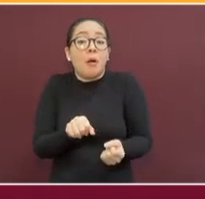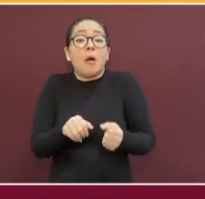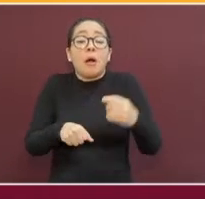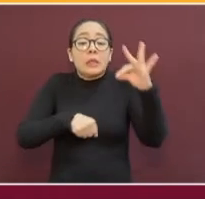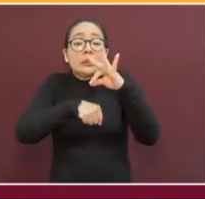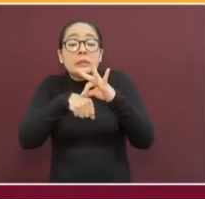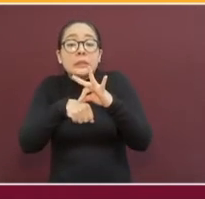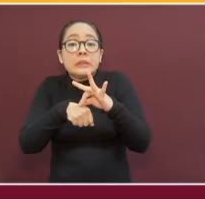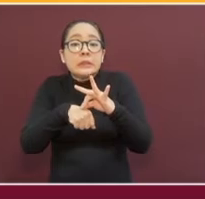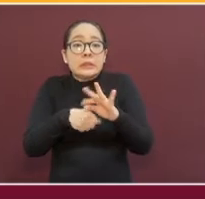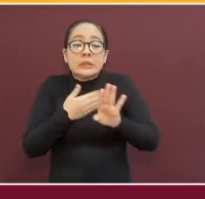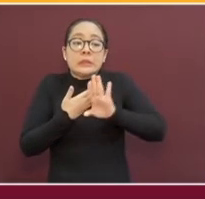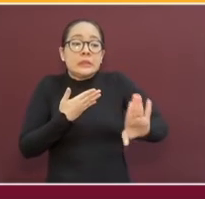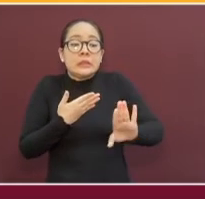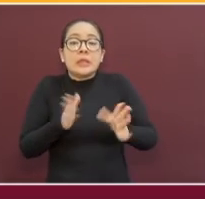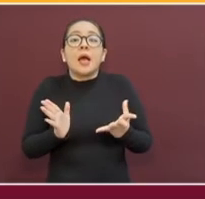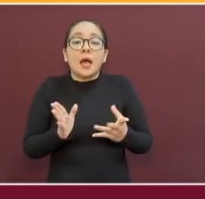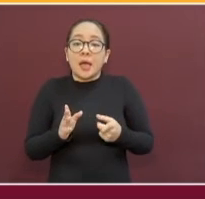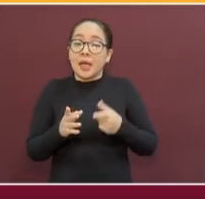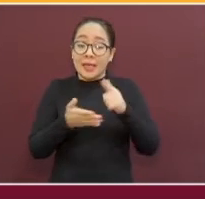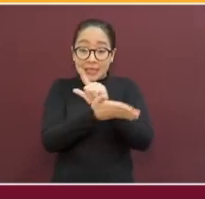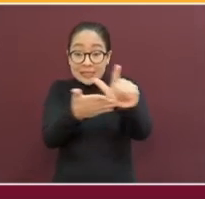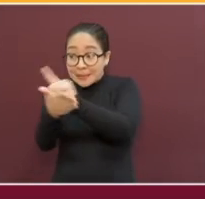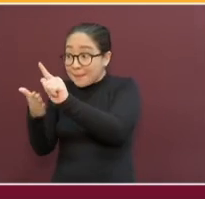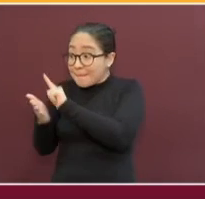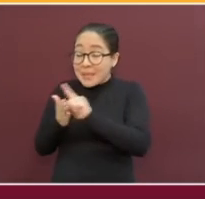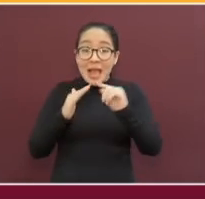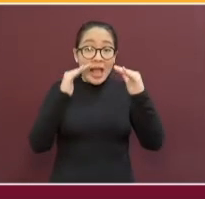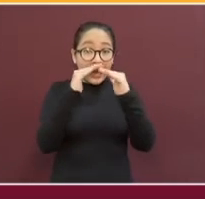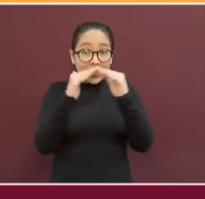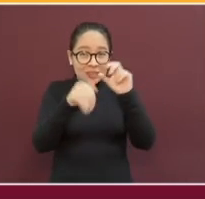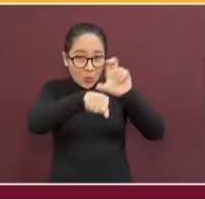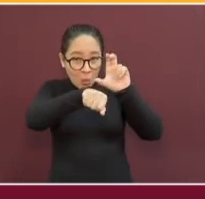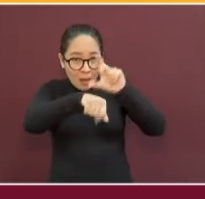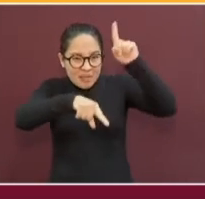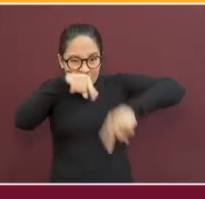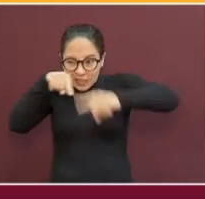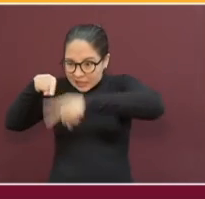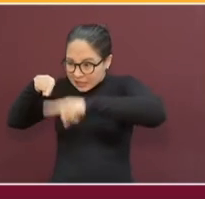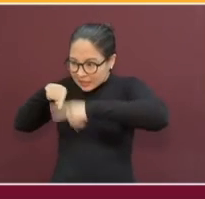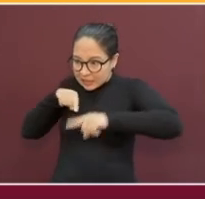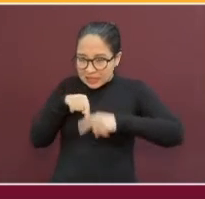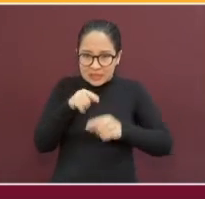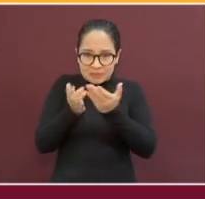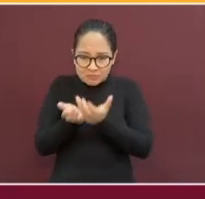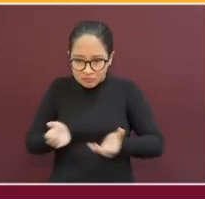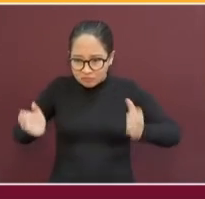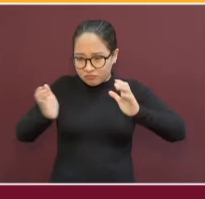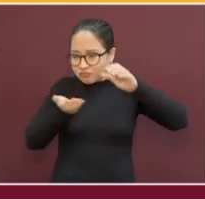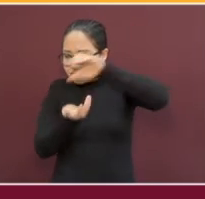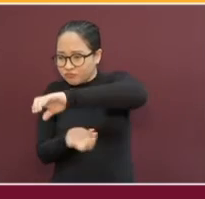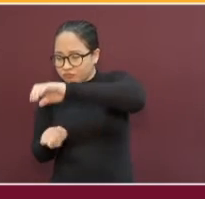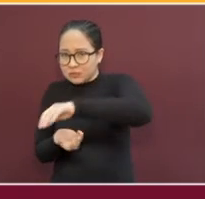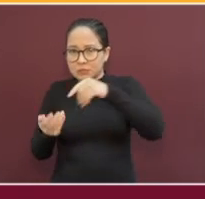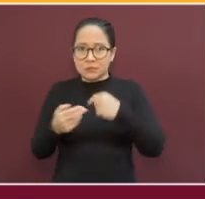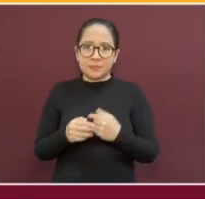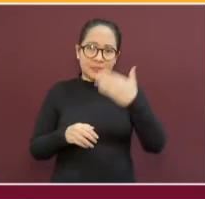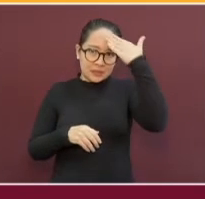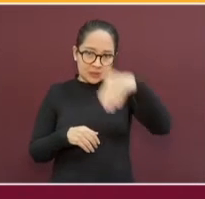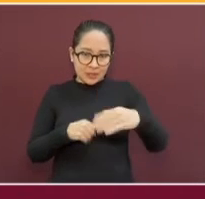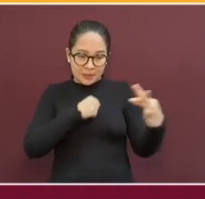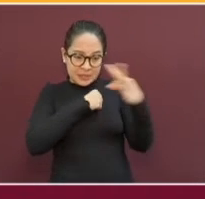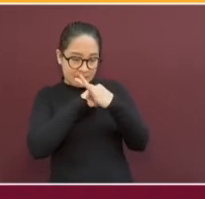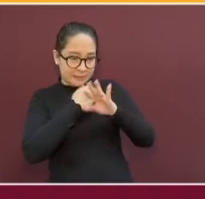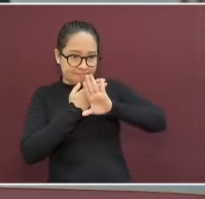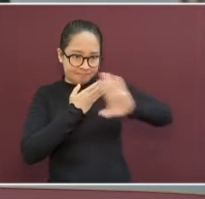mediante la eliminación de criaderos en las y evitar que el mosquito no speak con repelente mosquitero ropa clara de manga